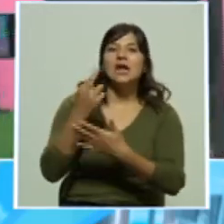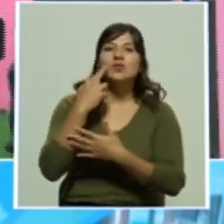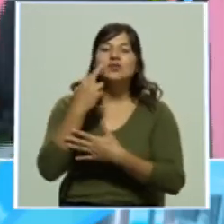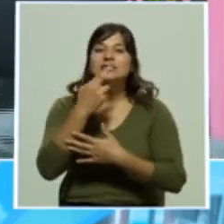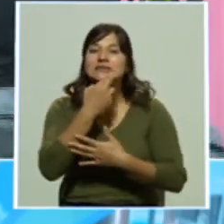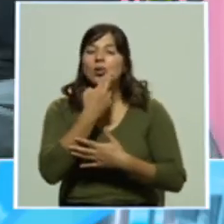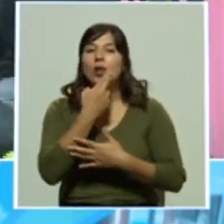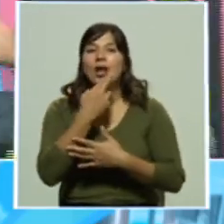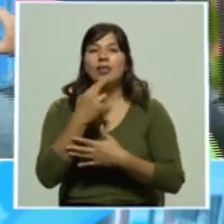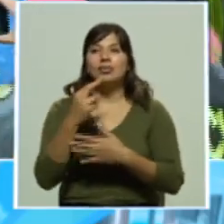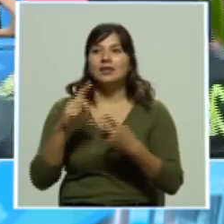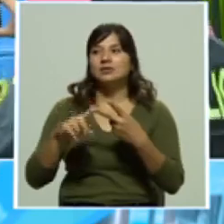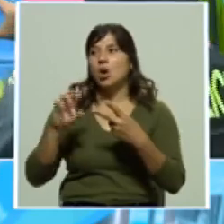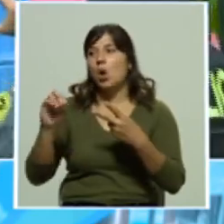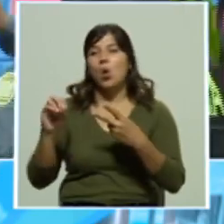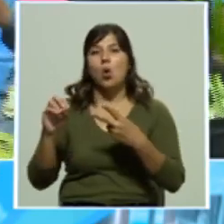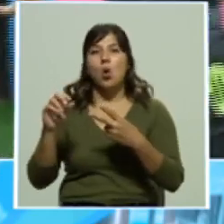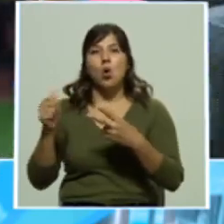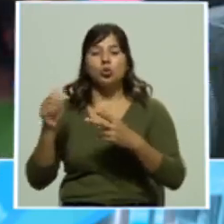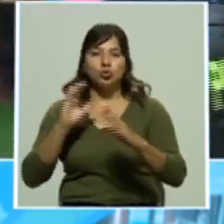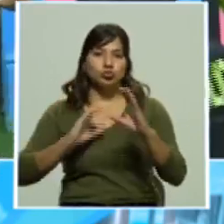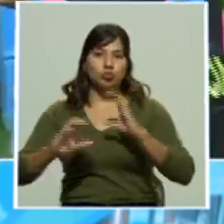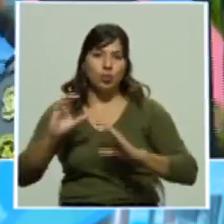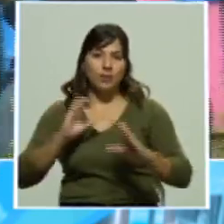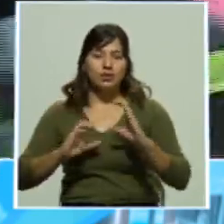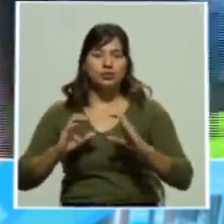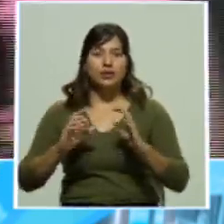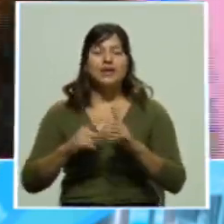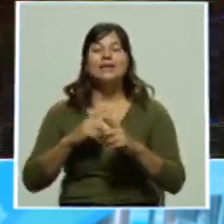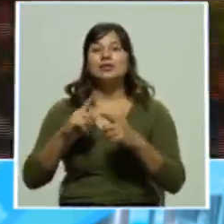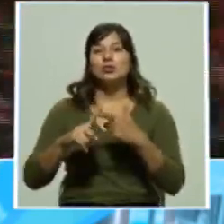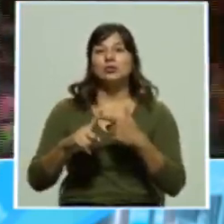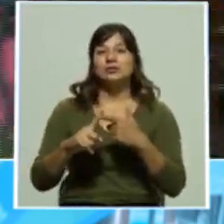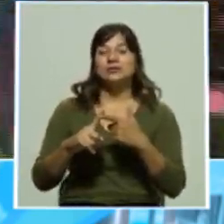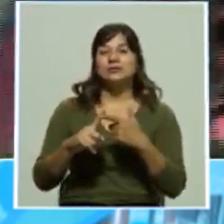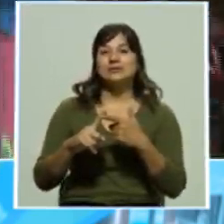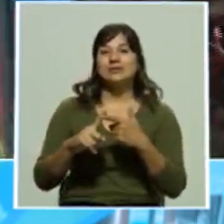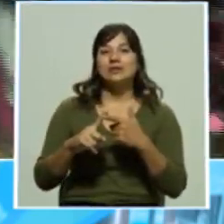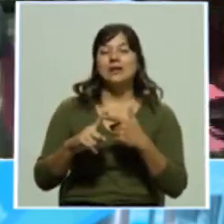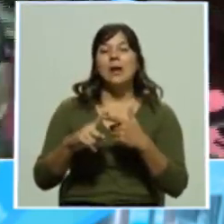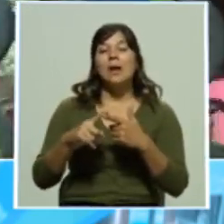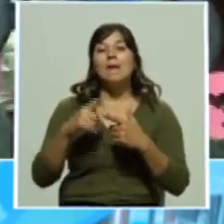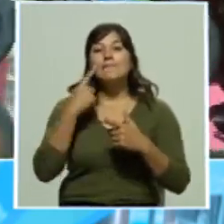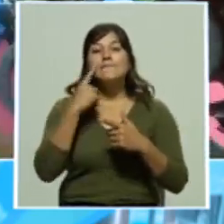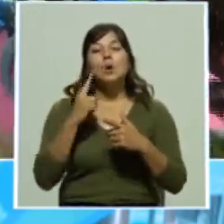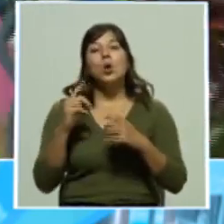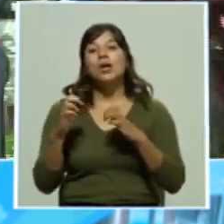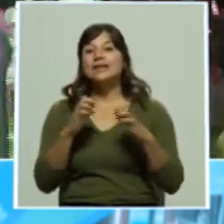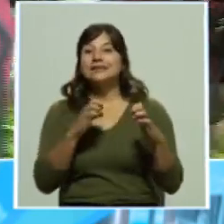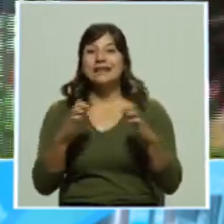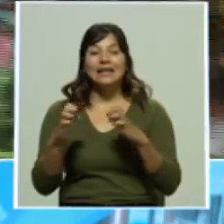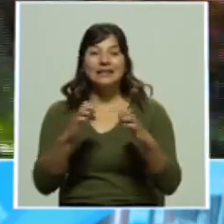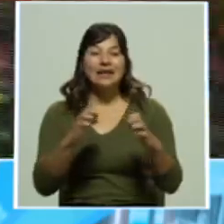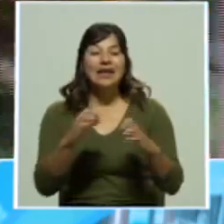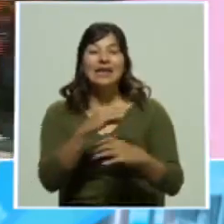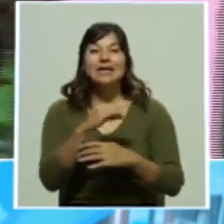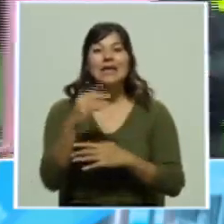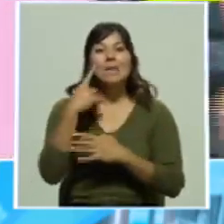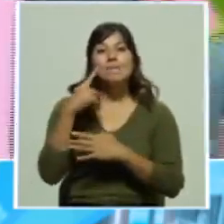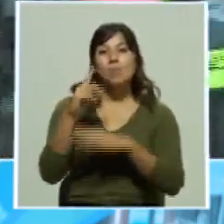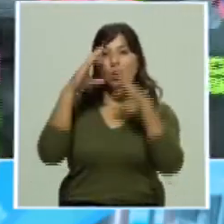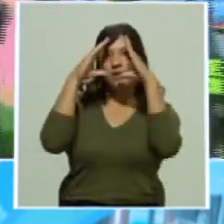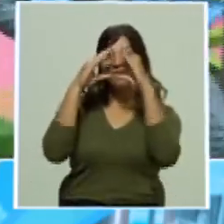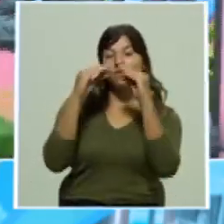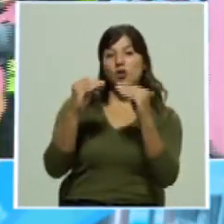en la zona de San José, en donde les hacían el ofrecimiento y posteriormente, gracias a las estrategias y a algunas de las informaciones que se